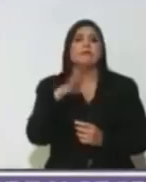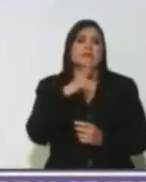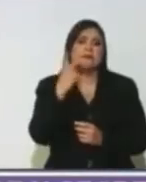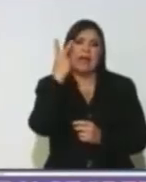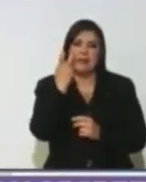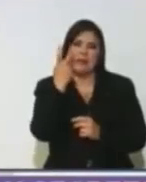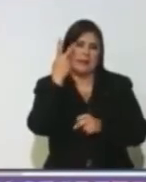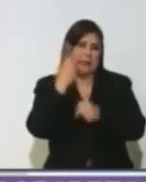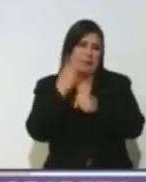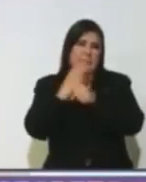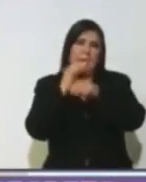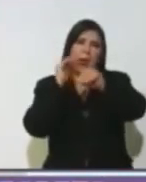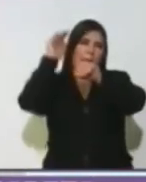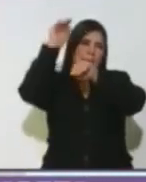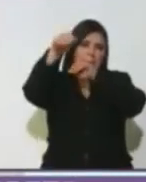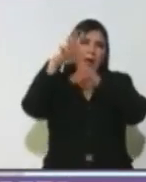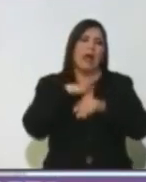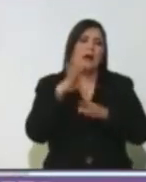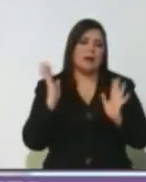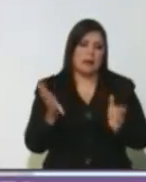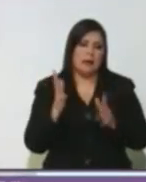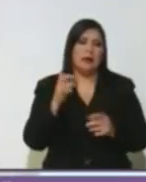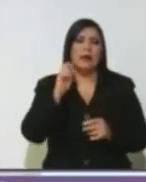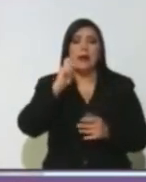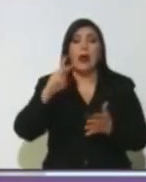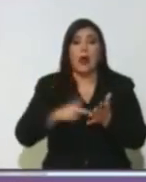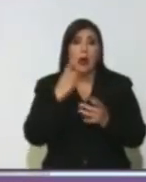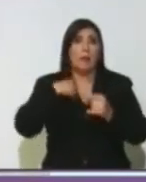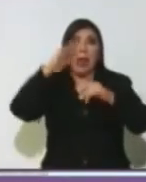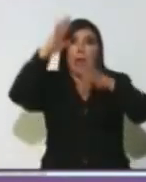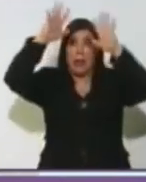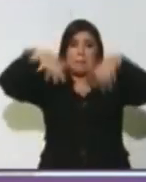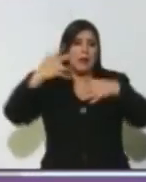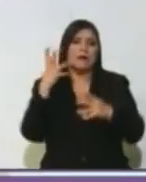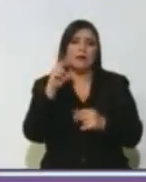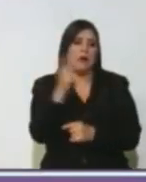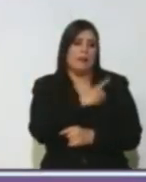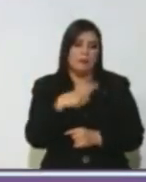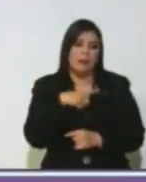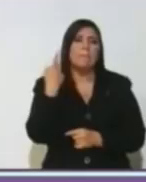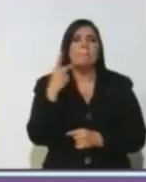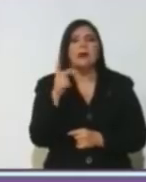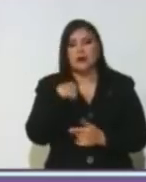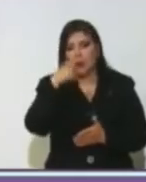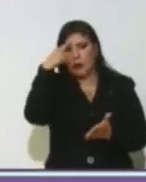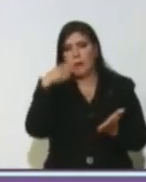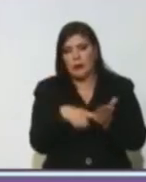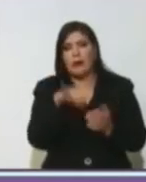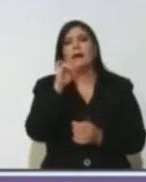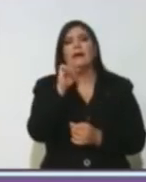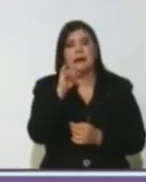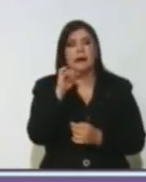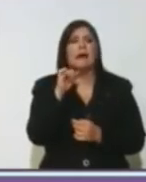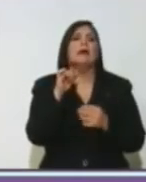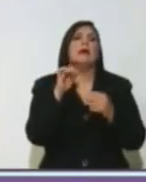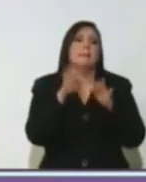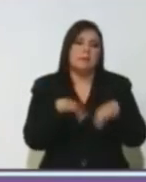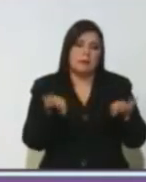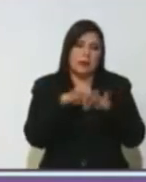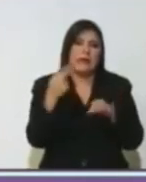está y creo que no tiene sentido devolverlo pero yo creo que sí es importante una reutilización